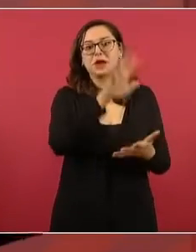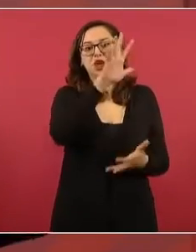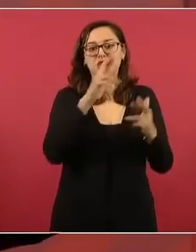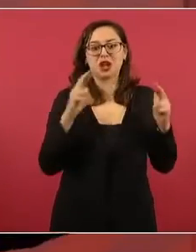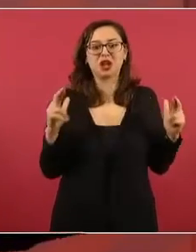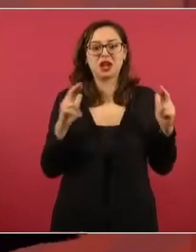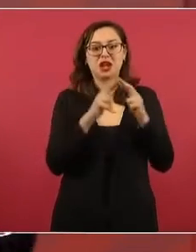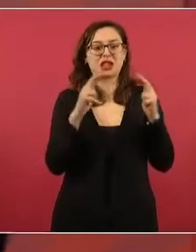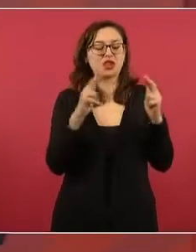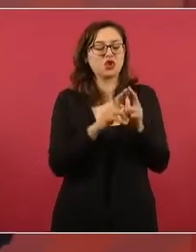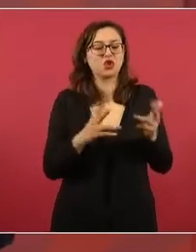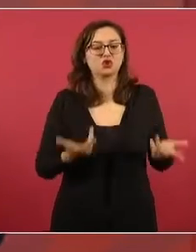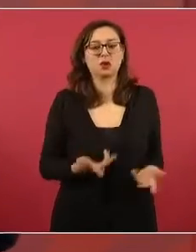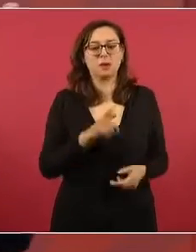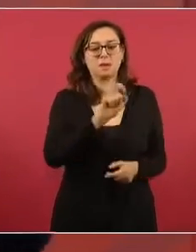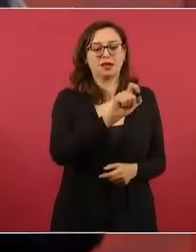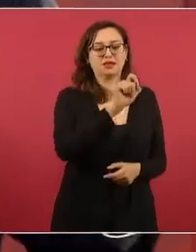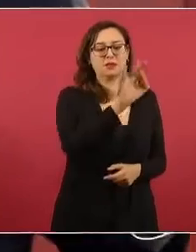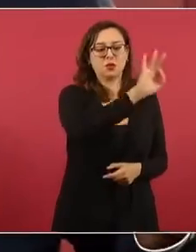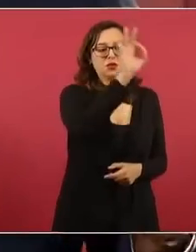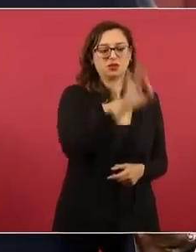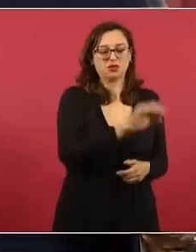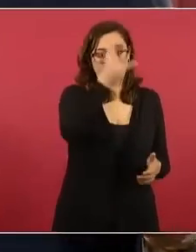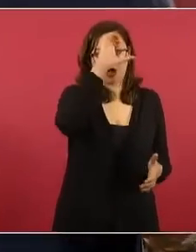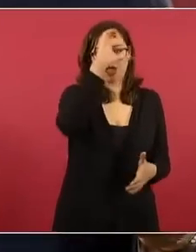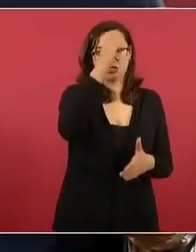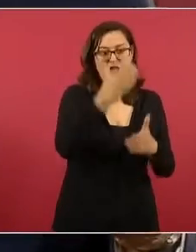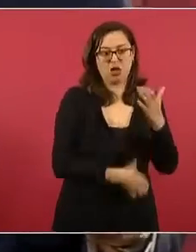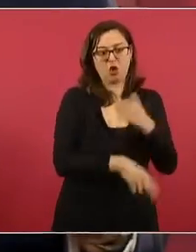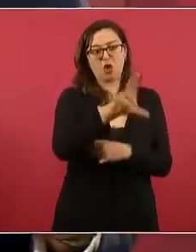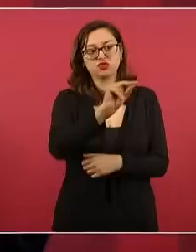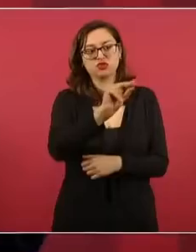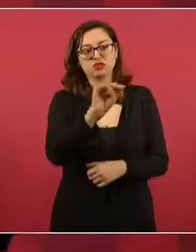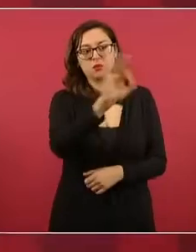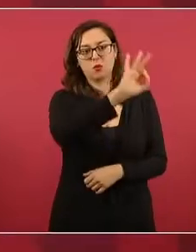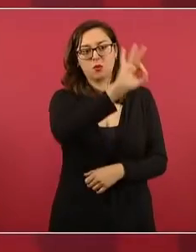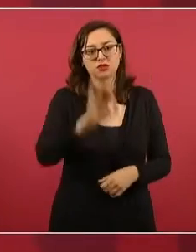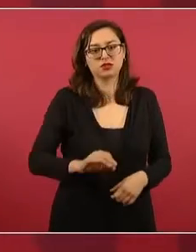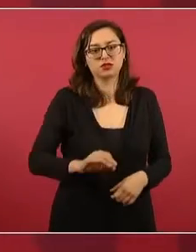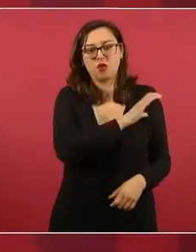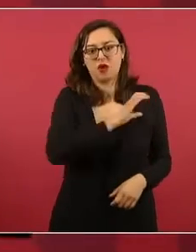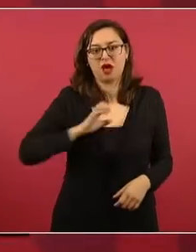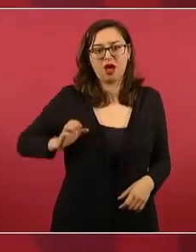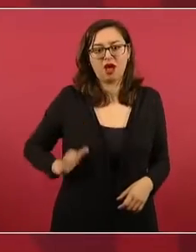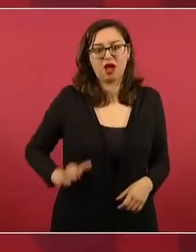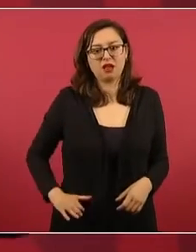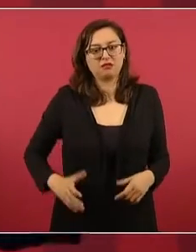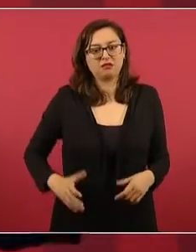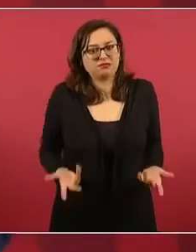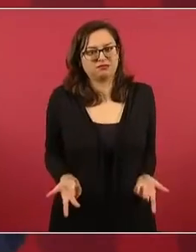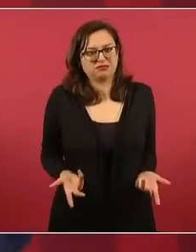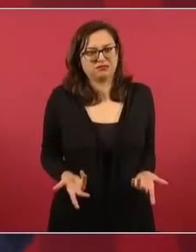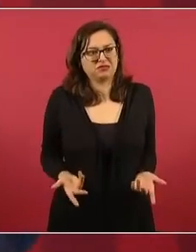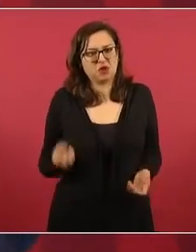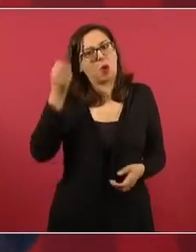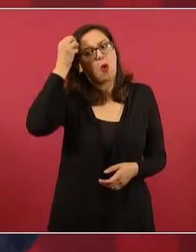20% católico, 80% evangélico. ¿Y dónde está el cristianismo?